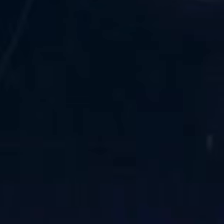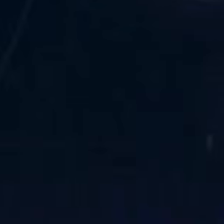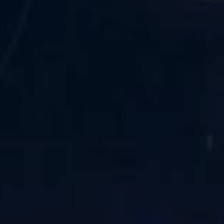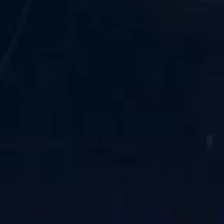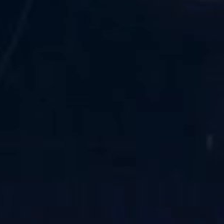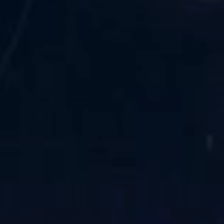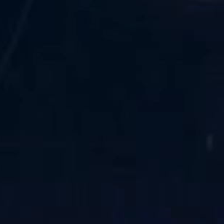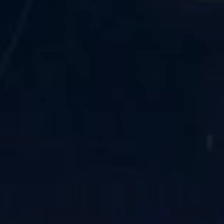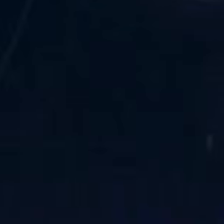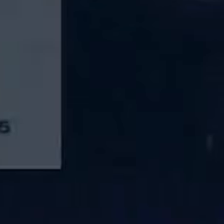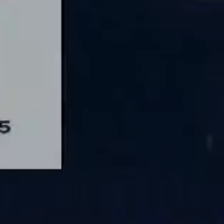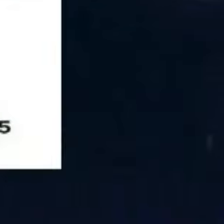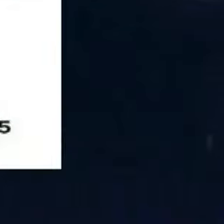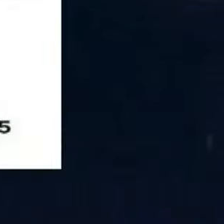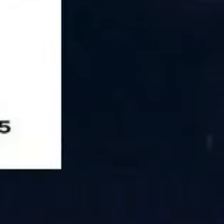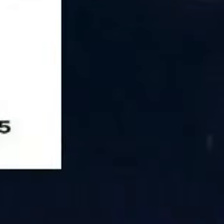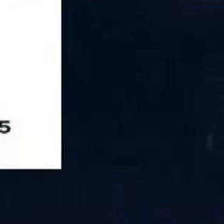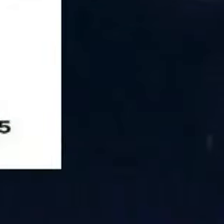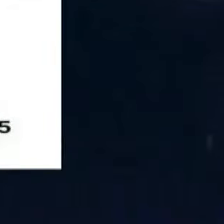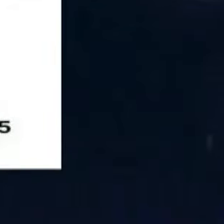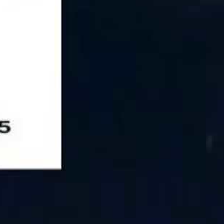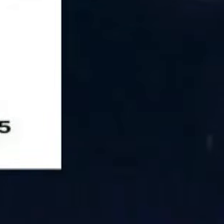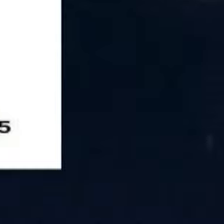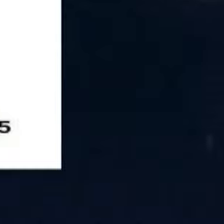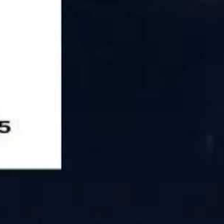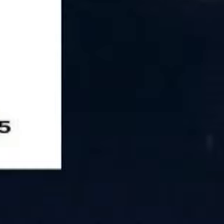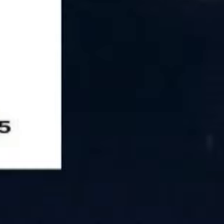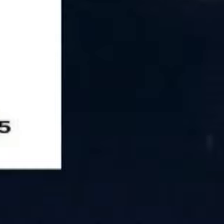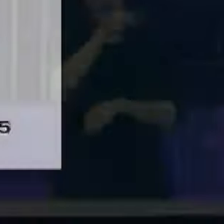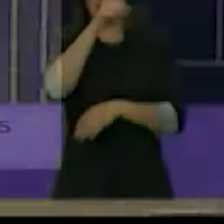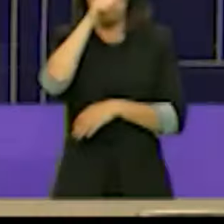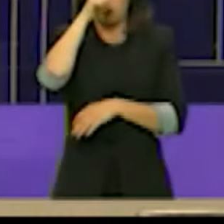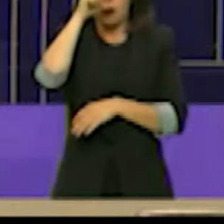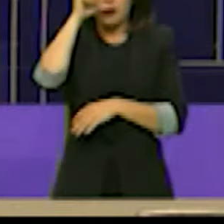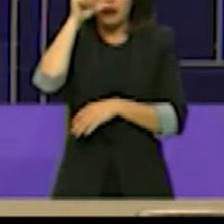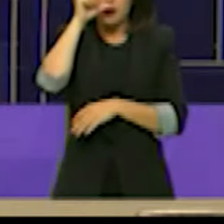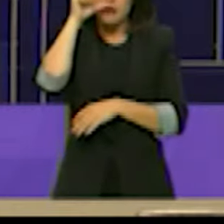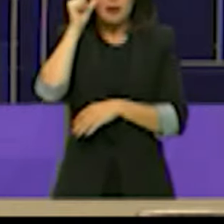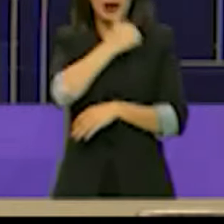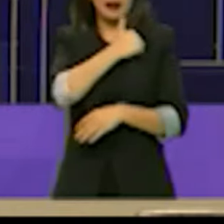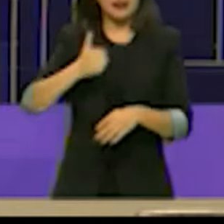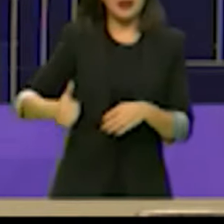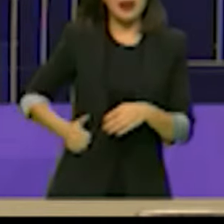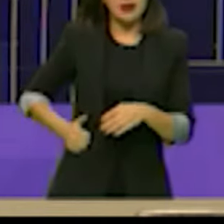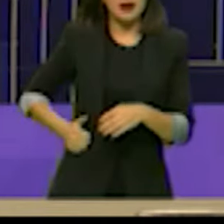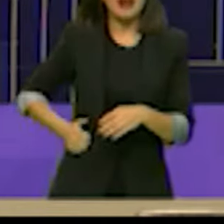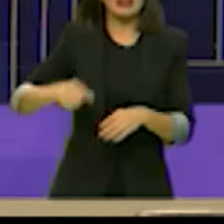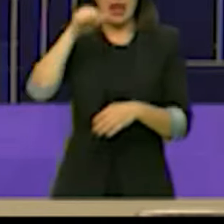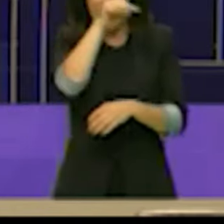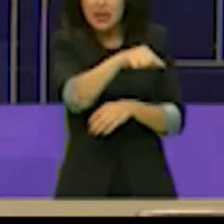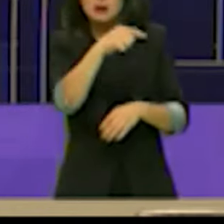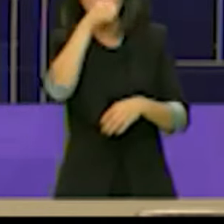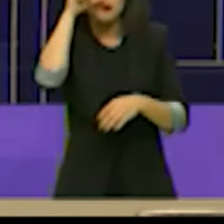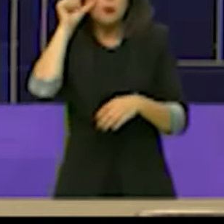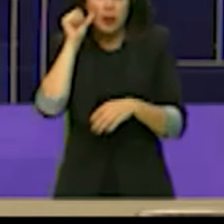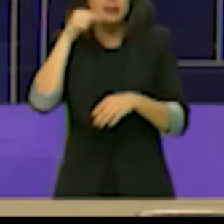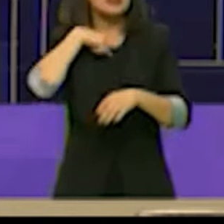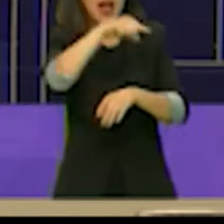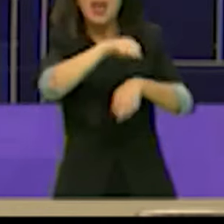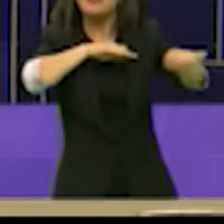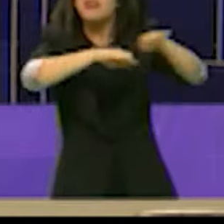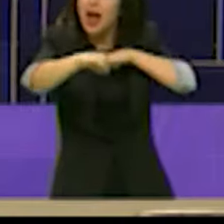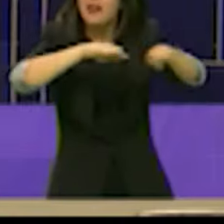nosotros vamos a ganar el 2 de junio, que nosotros venimos creciendo, que la candidata Morena se ha